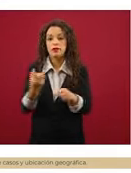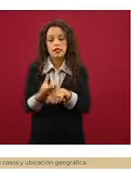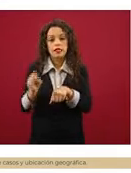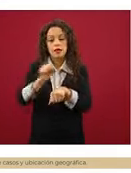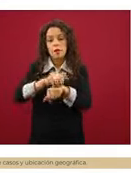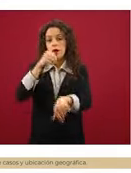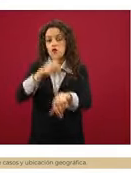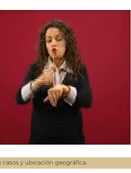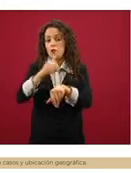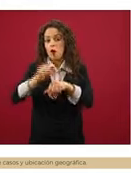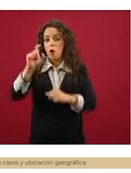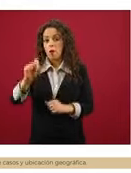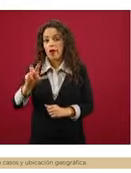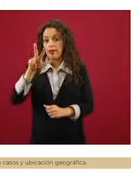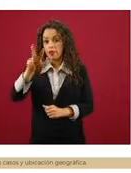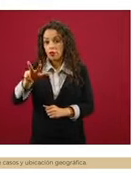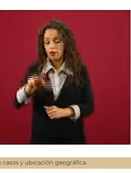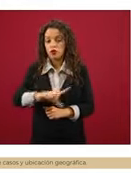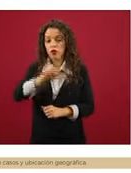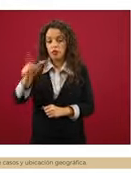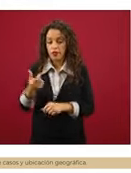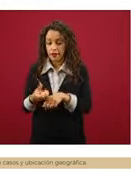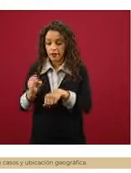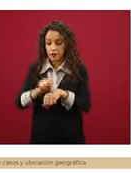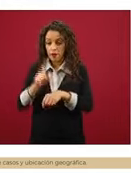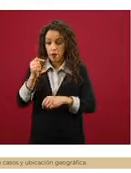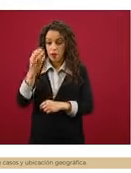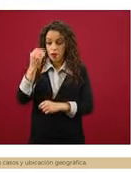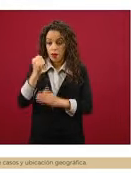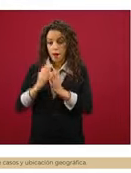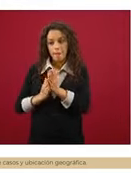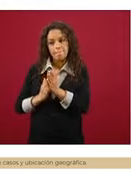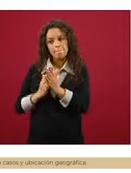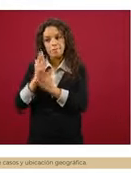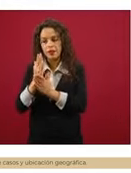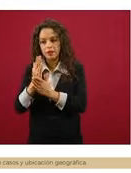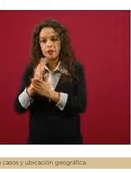28, una subida en la 29, la 30 recordemos que todavía se